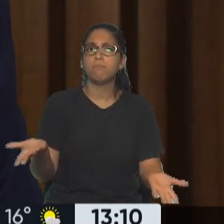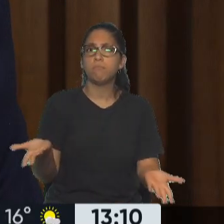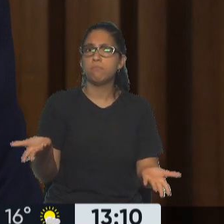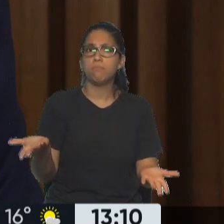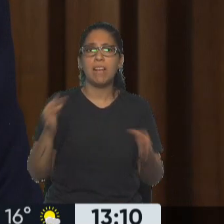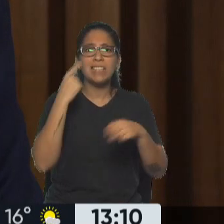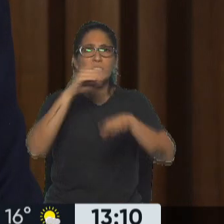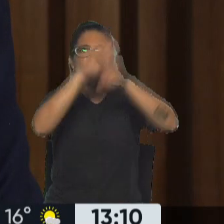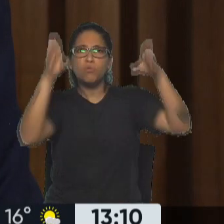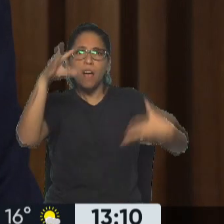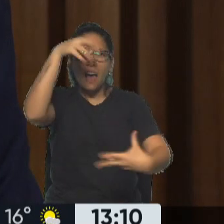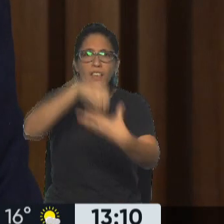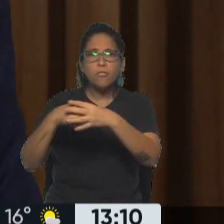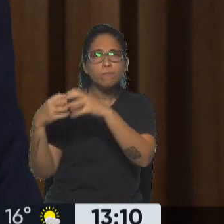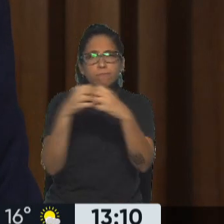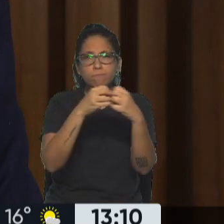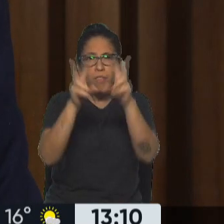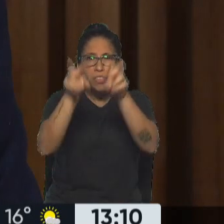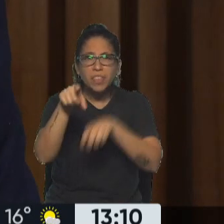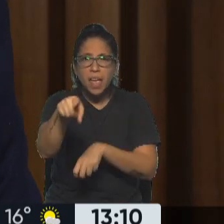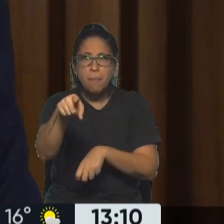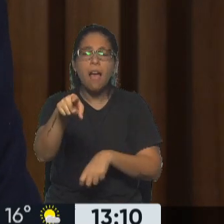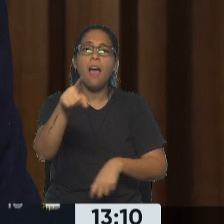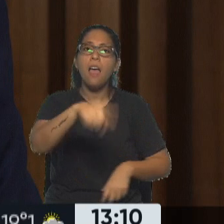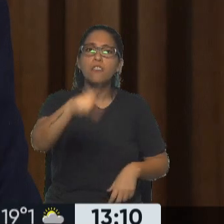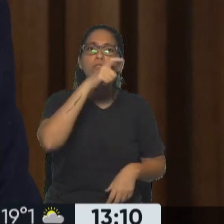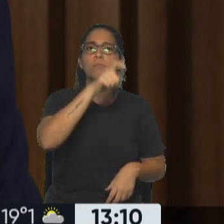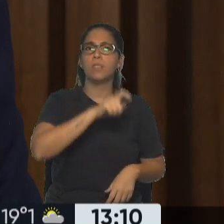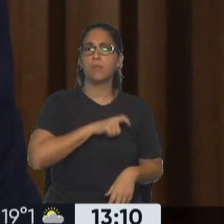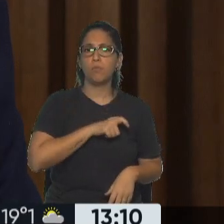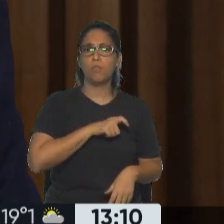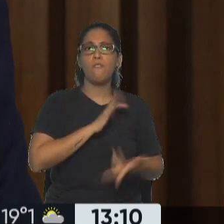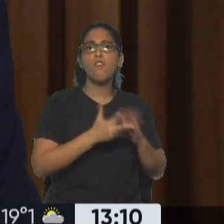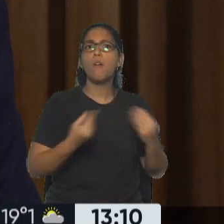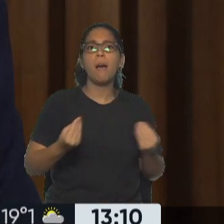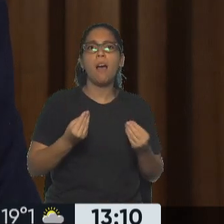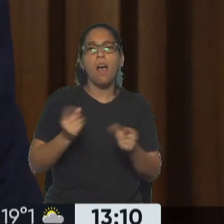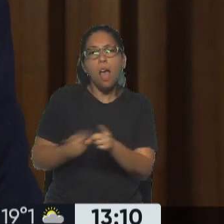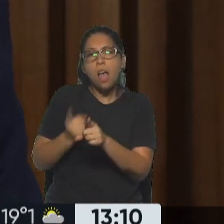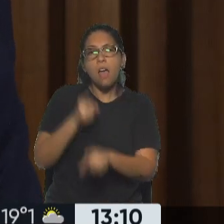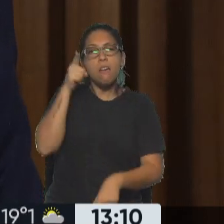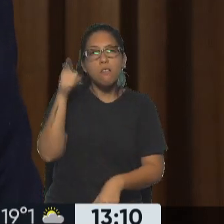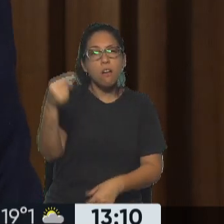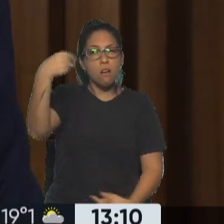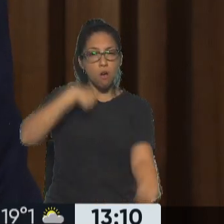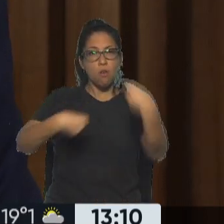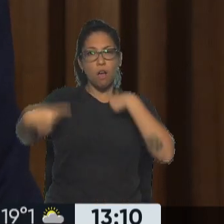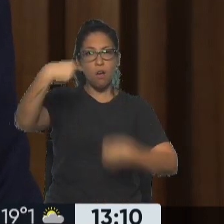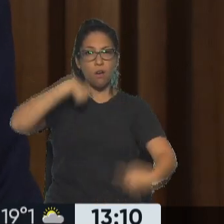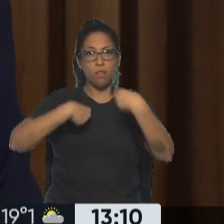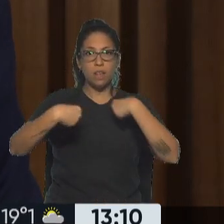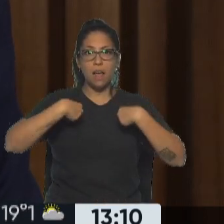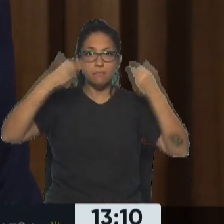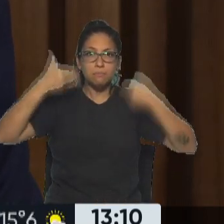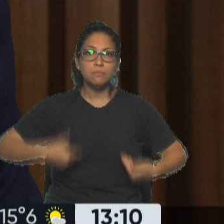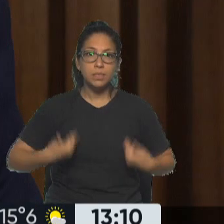institucional sobre un aspecto y ellos me han respondido con una persecución personal. Entonces, desde ese momento